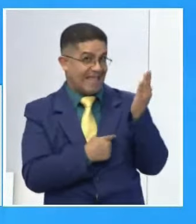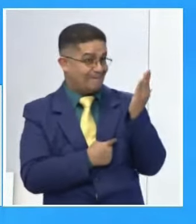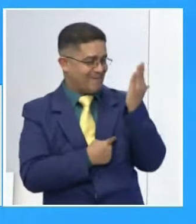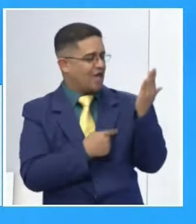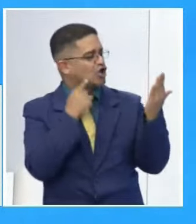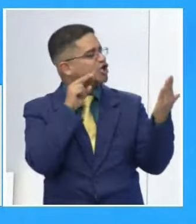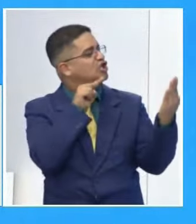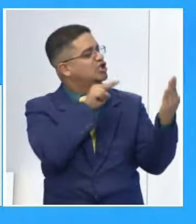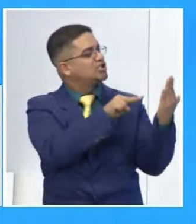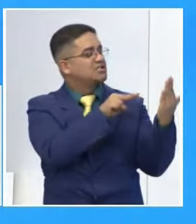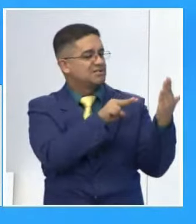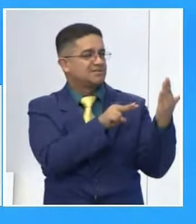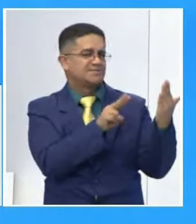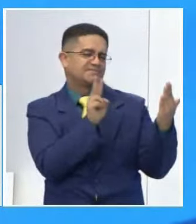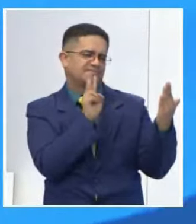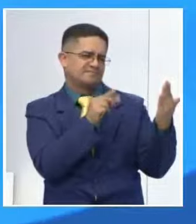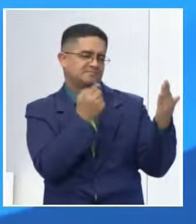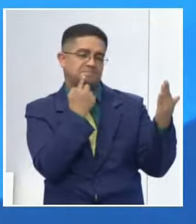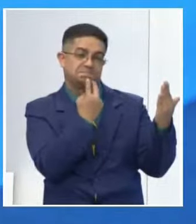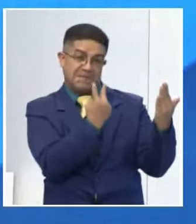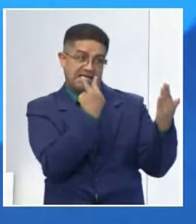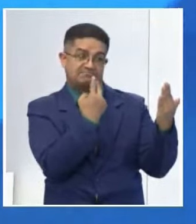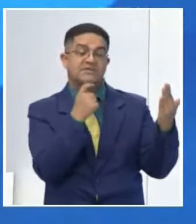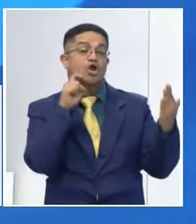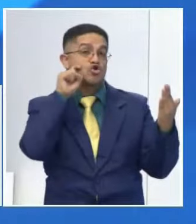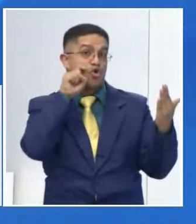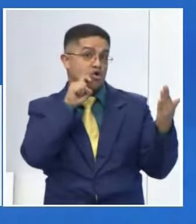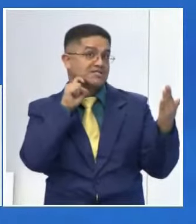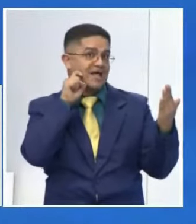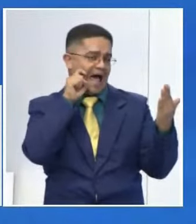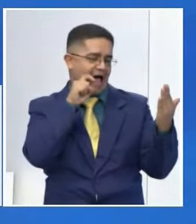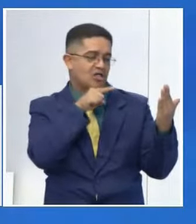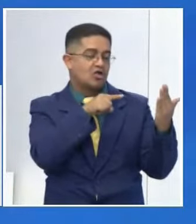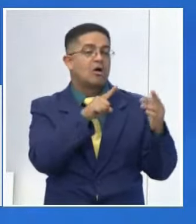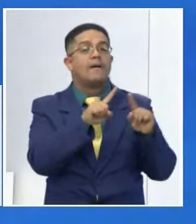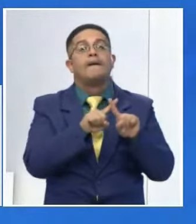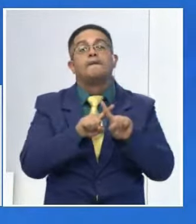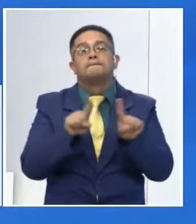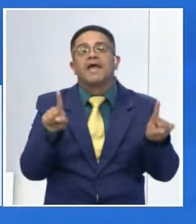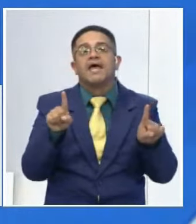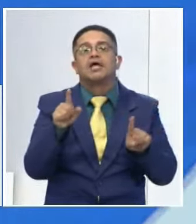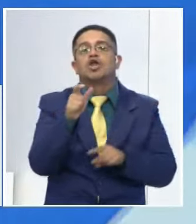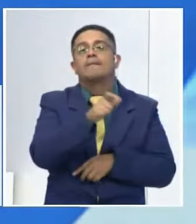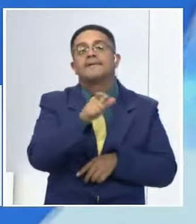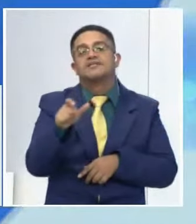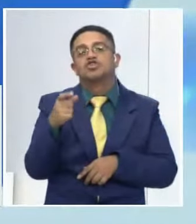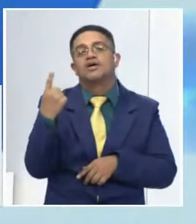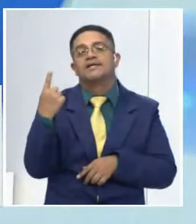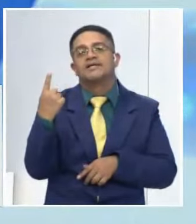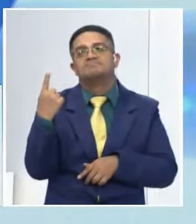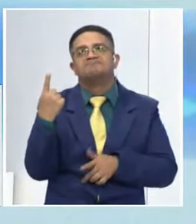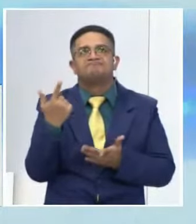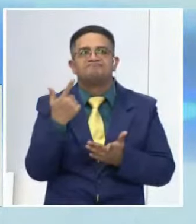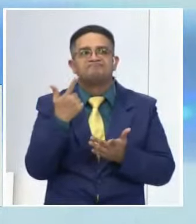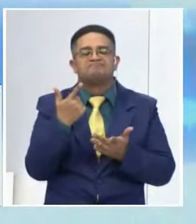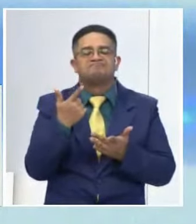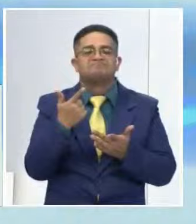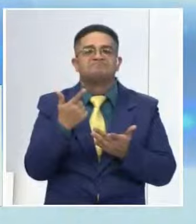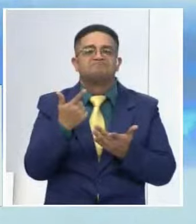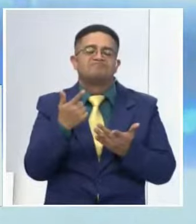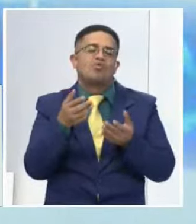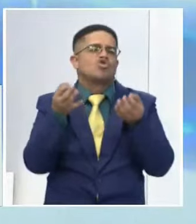cuando usted vea su cavidad bucal, usted debe observar que sea rosa pálido. Obviamente, si son personas que tienen un tez de piel un poco más oscura,